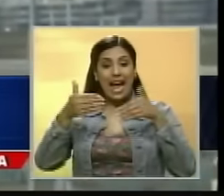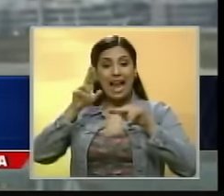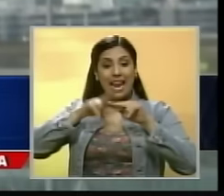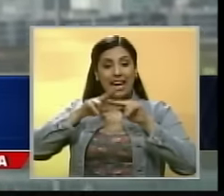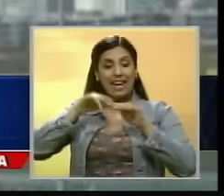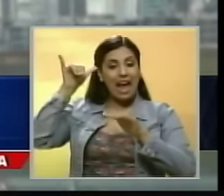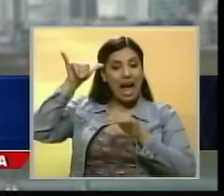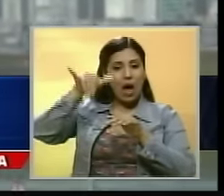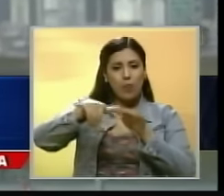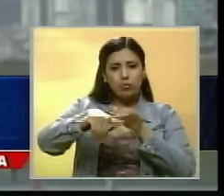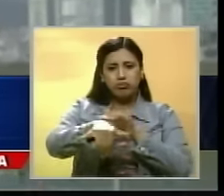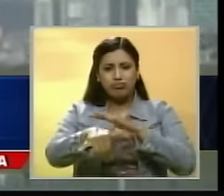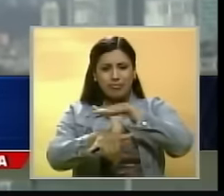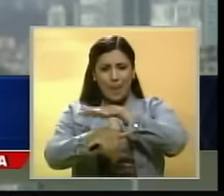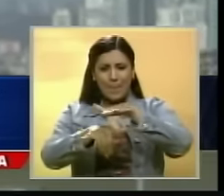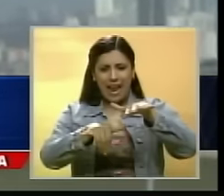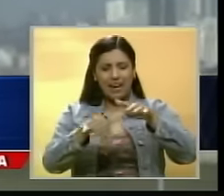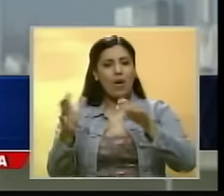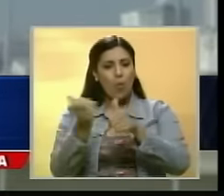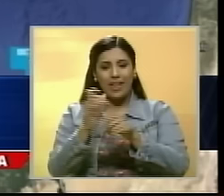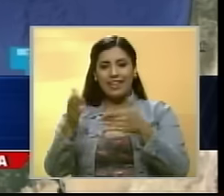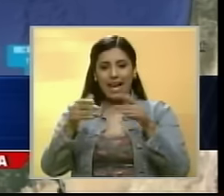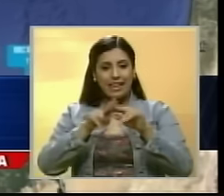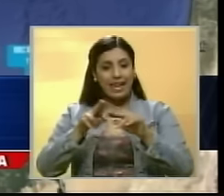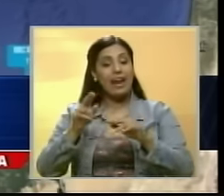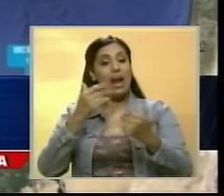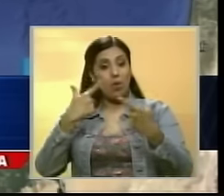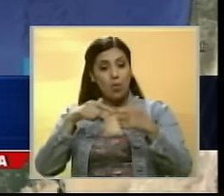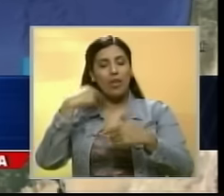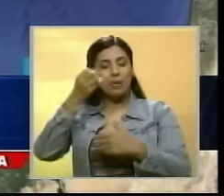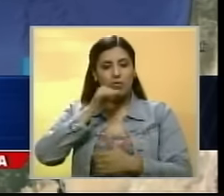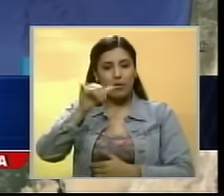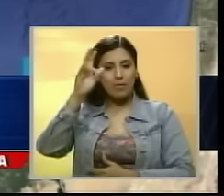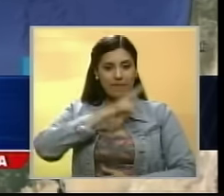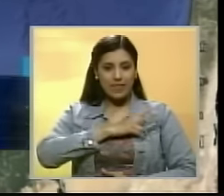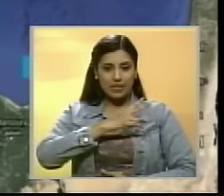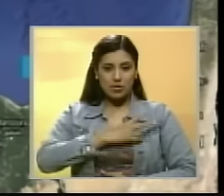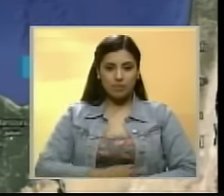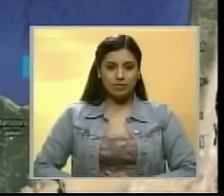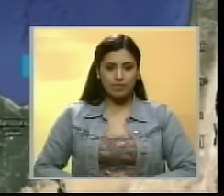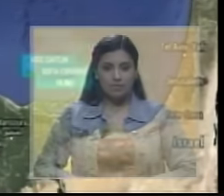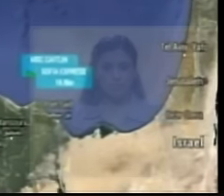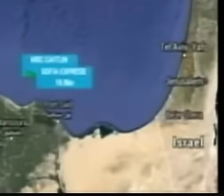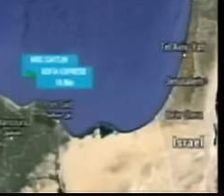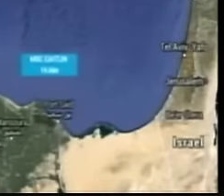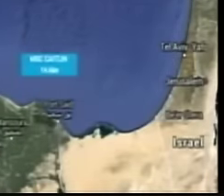aeronave siniestrada en el Mediterráneo los detalles más adelante en su noticiero venevisión